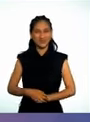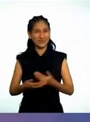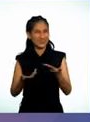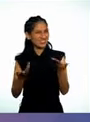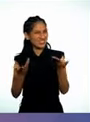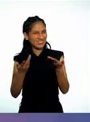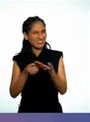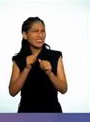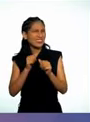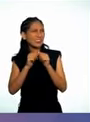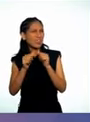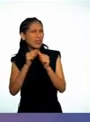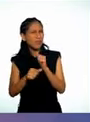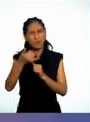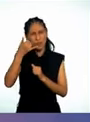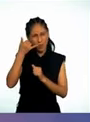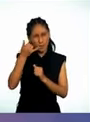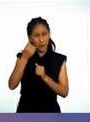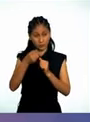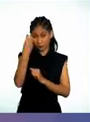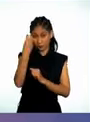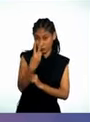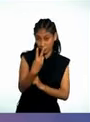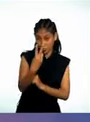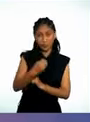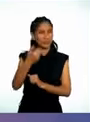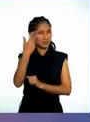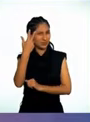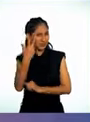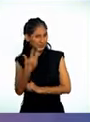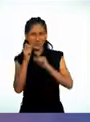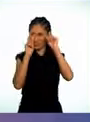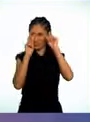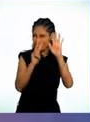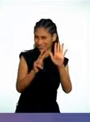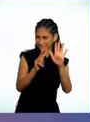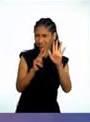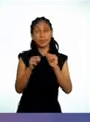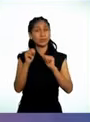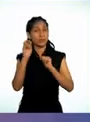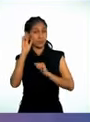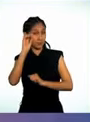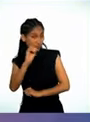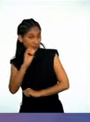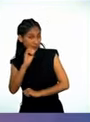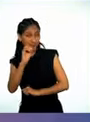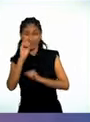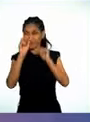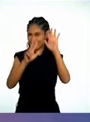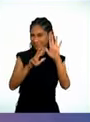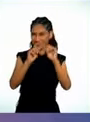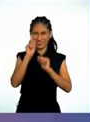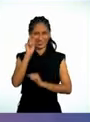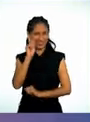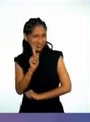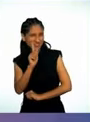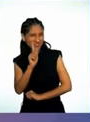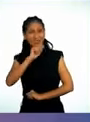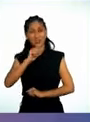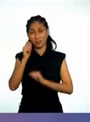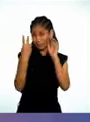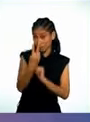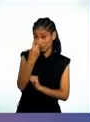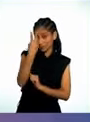telephone and bear to free seven pero air one two